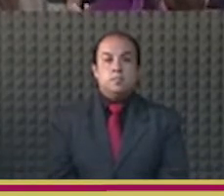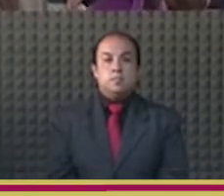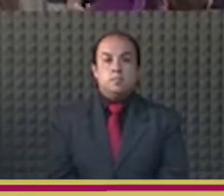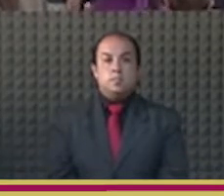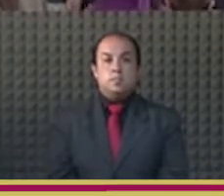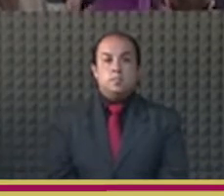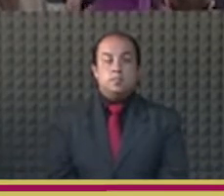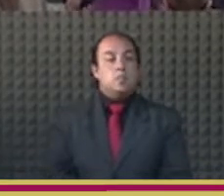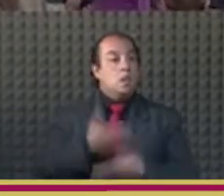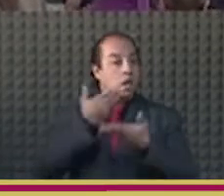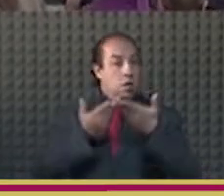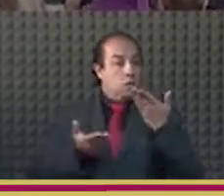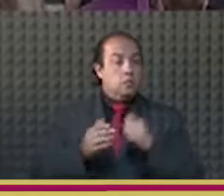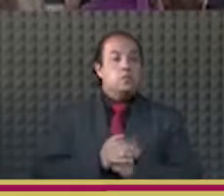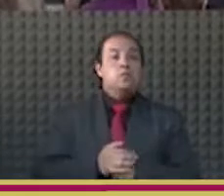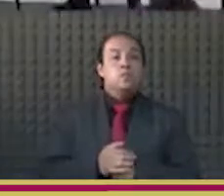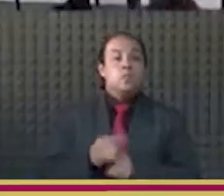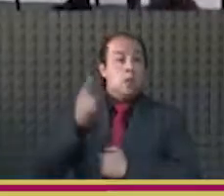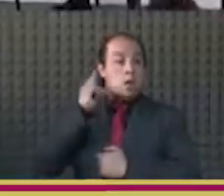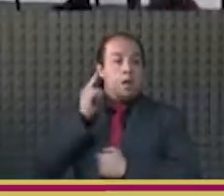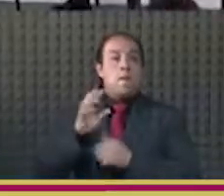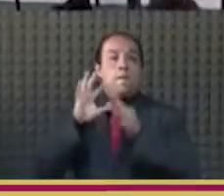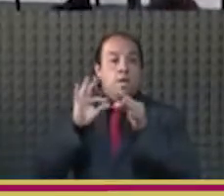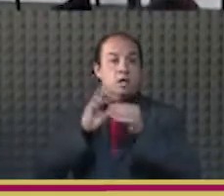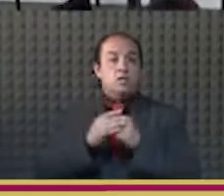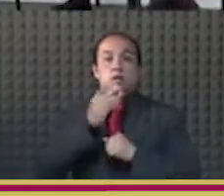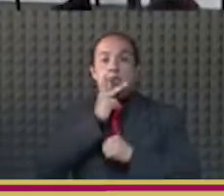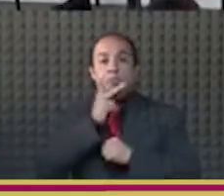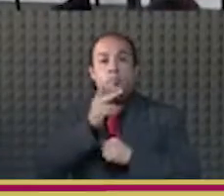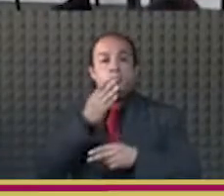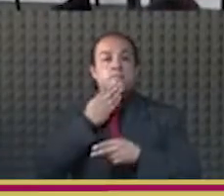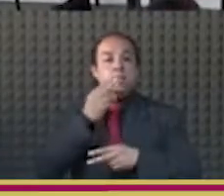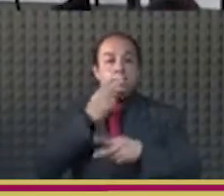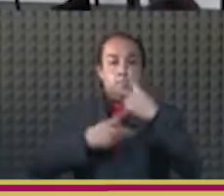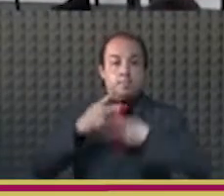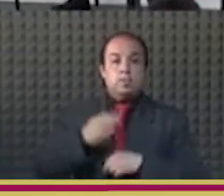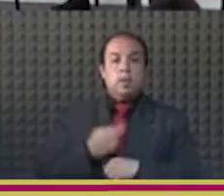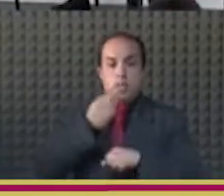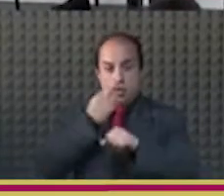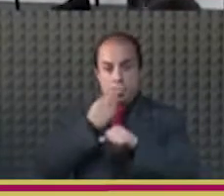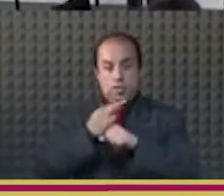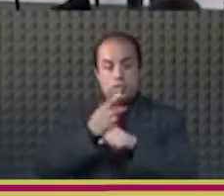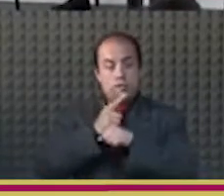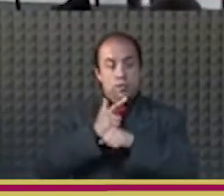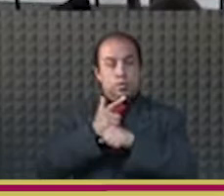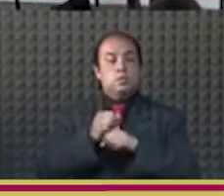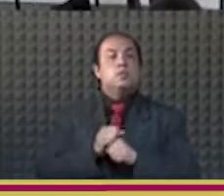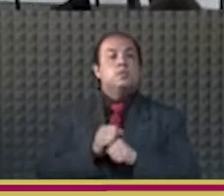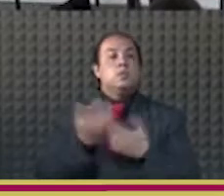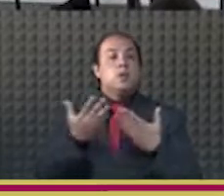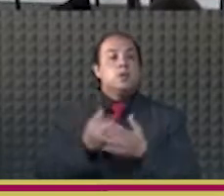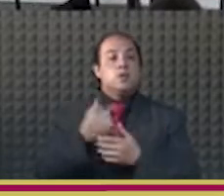A continuación, escuchemos las palabras de bienvenida a cargo del licenciado Raúl Armando Quintero